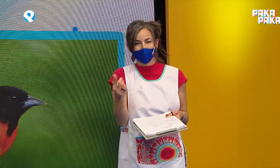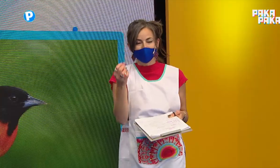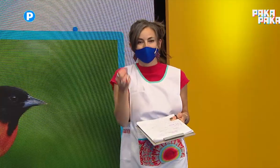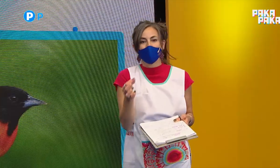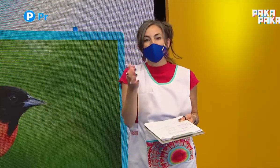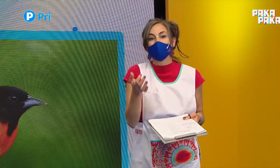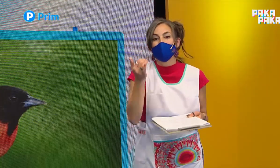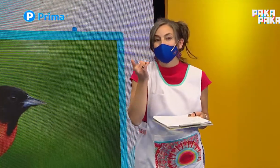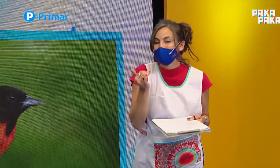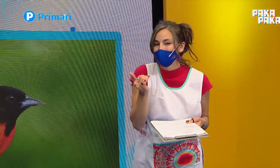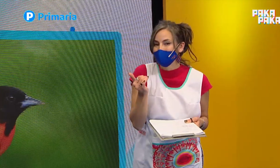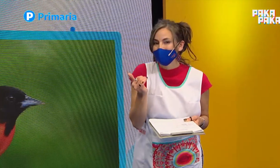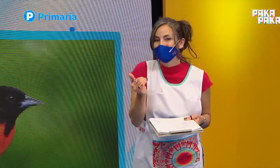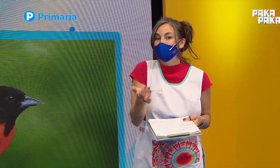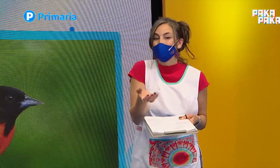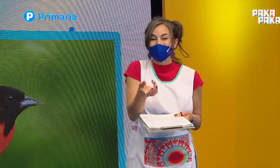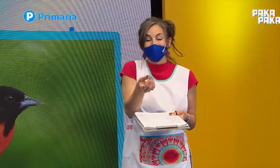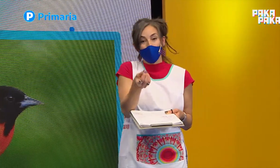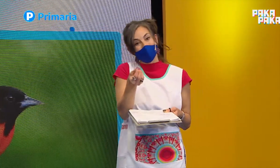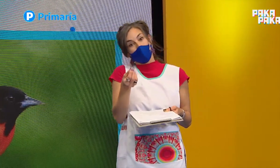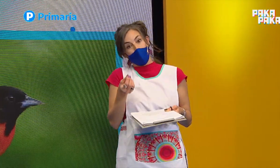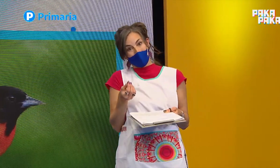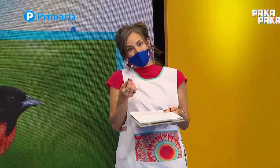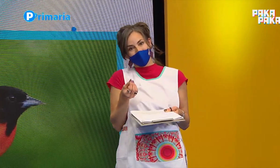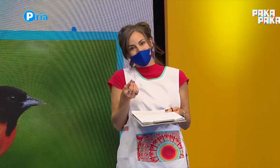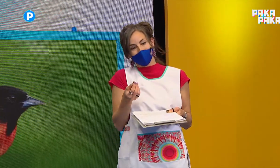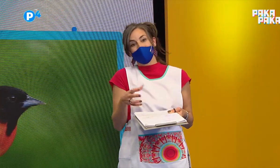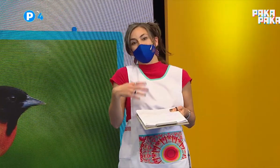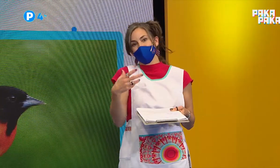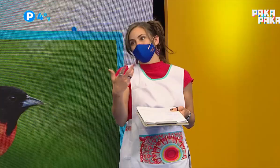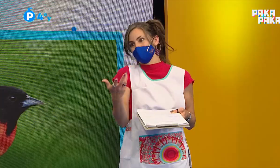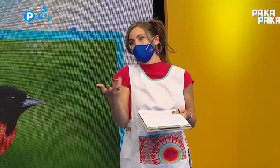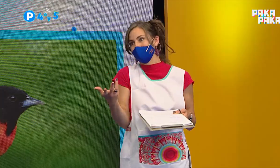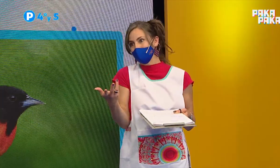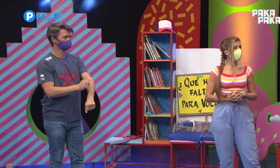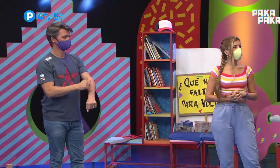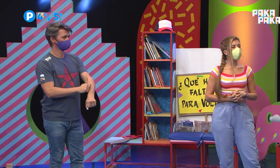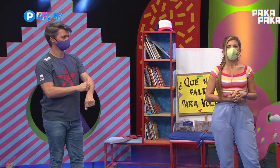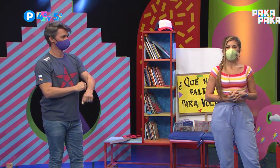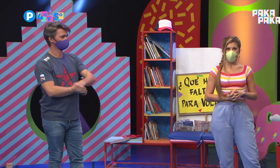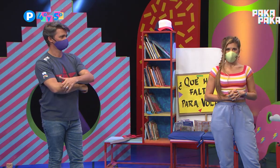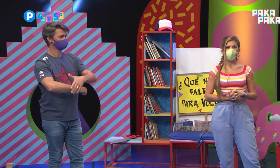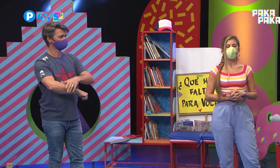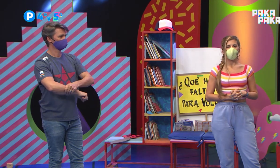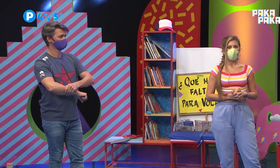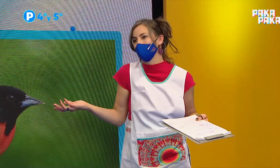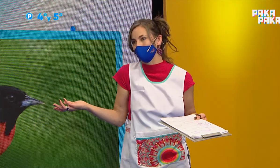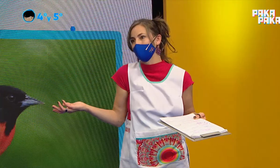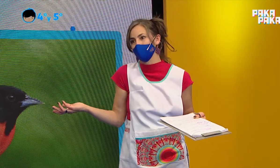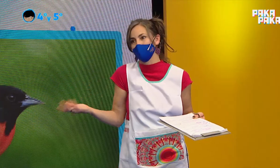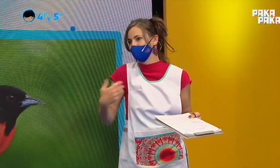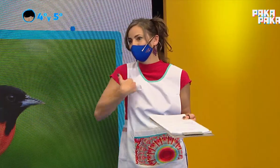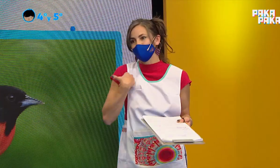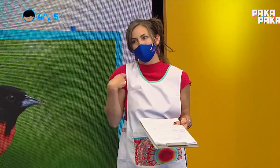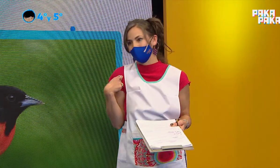huesos. ¿Vieron que decía? Huesos livianos tienen huesos huecos, que eso los hace más livianos. Entonces, también esa es una condición para que